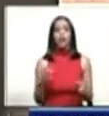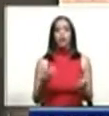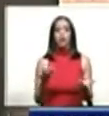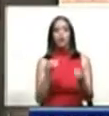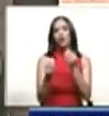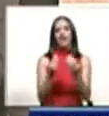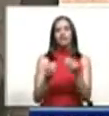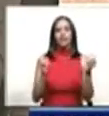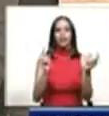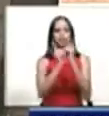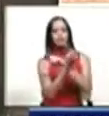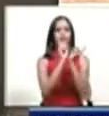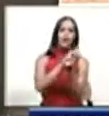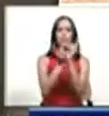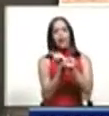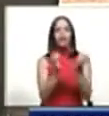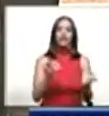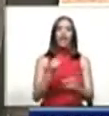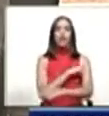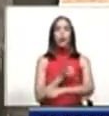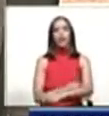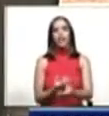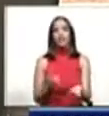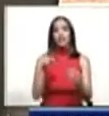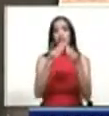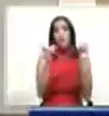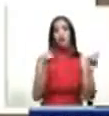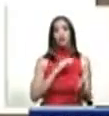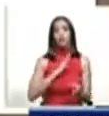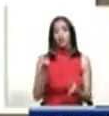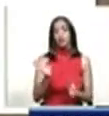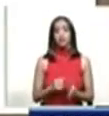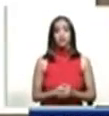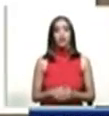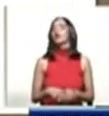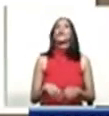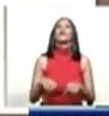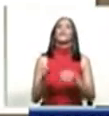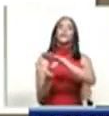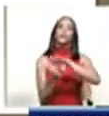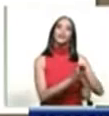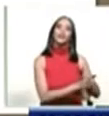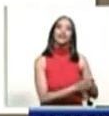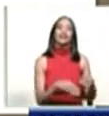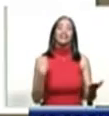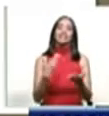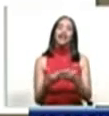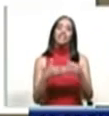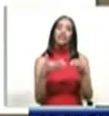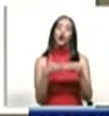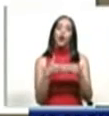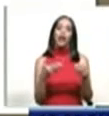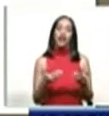eso supuestamente es lo sustancial de la democracia en ellos. Vamos con la siguiente noticia, si es que tenemos más noticias, y es que, y hasta en dólares, precios de los juguetes y ropa en